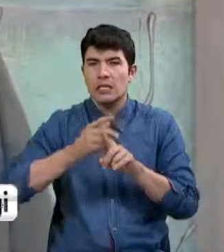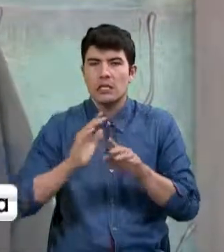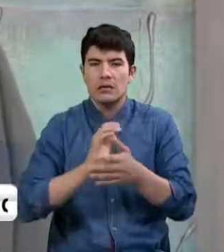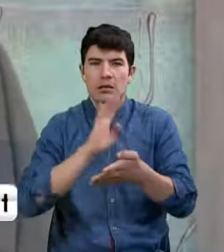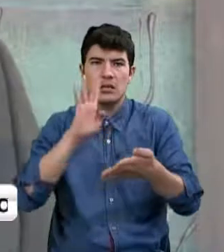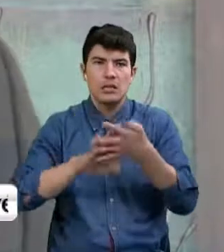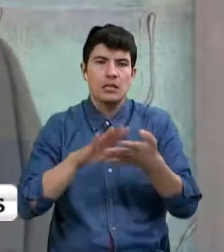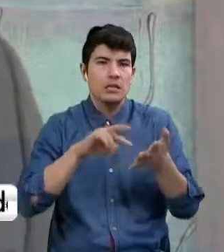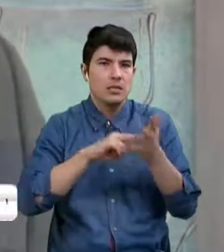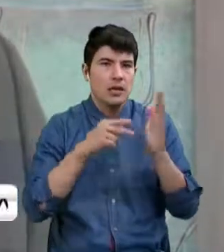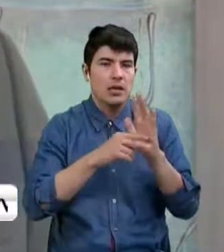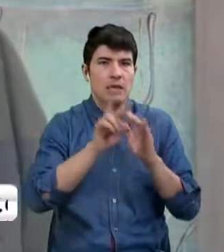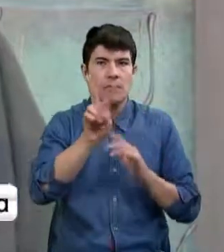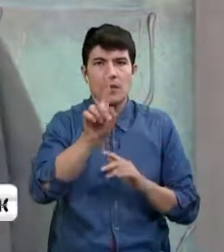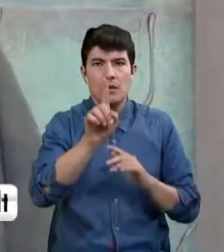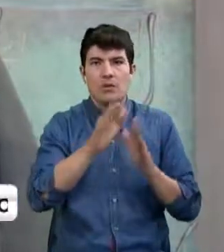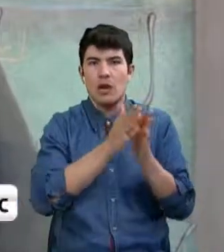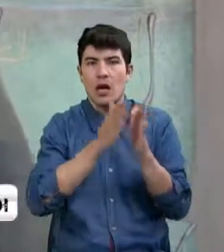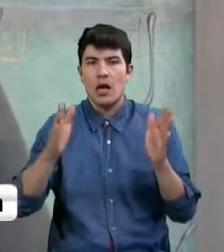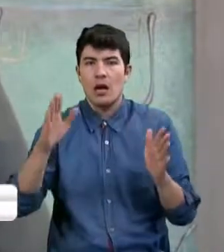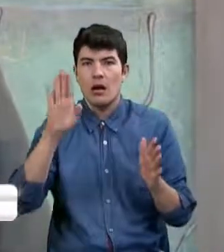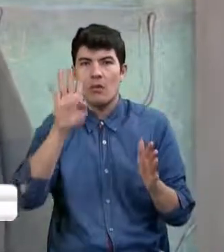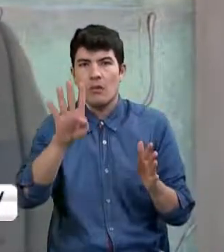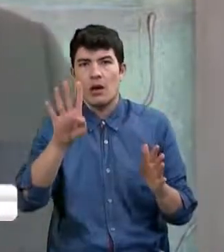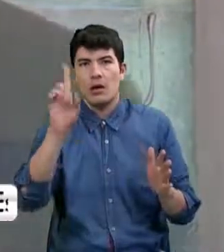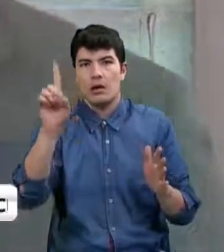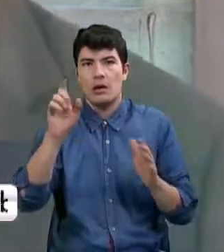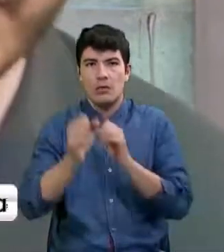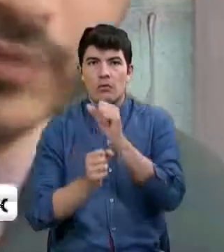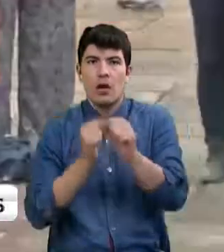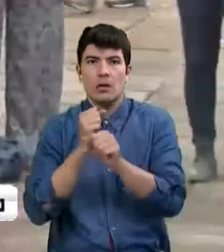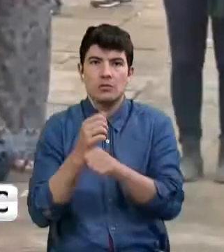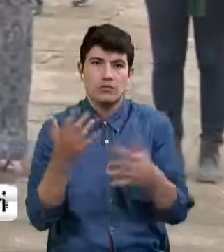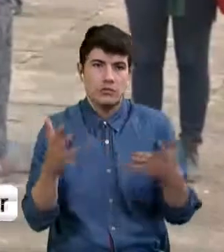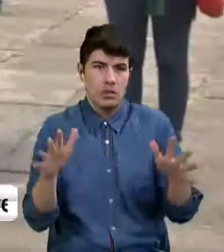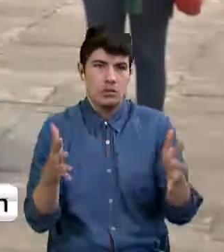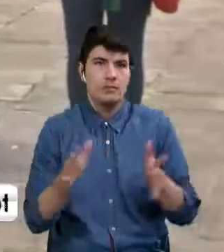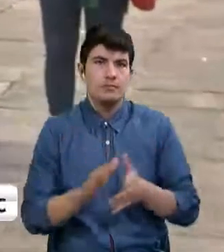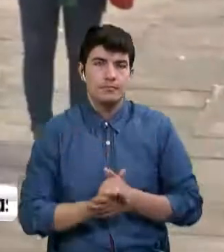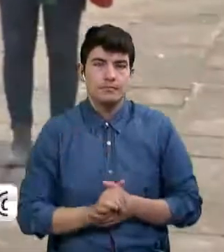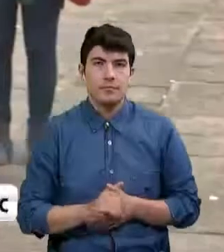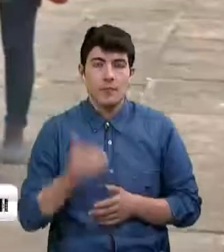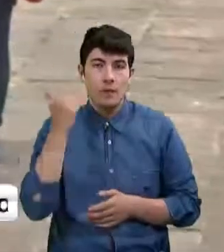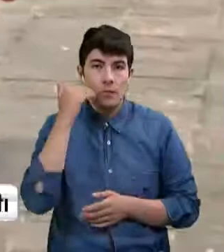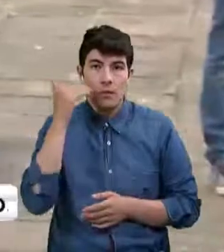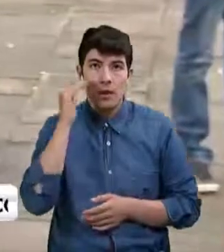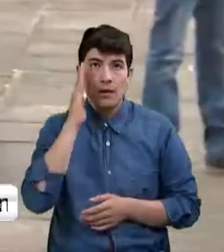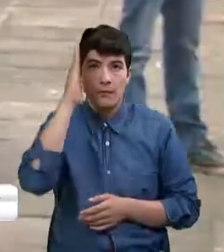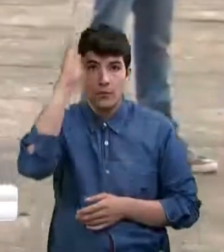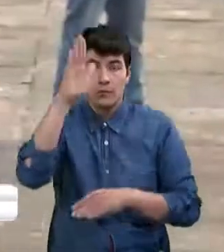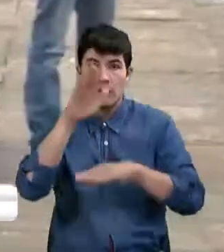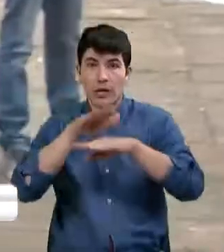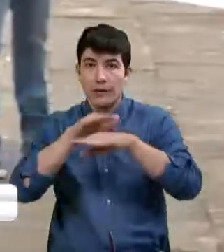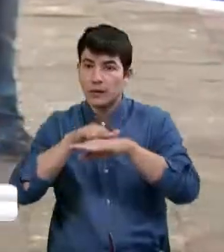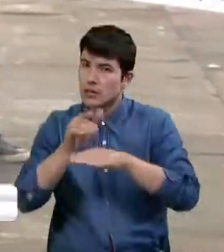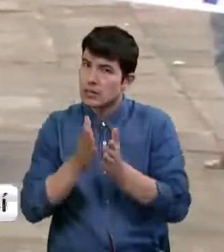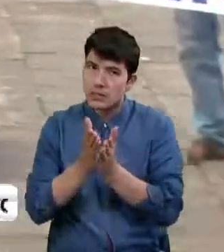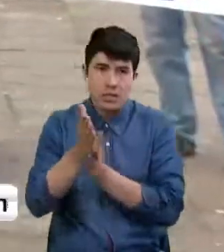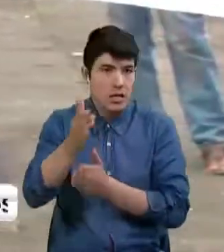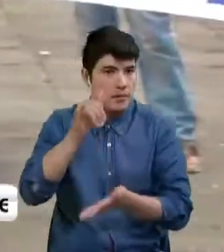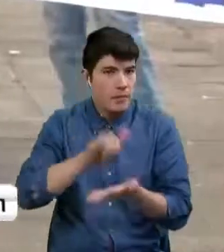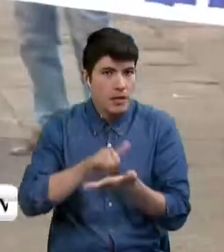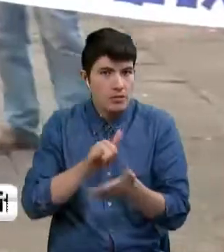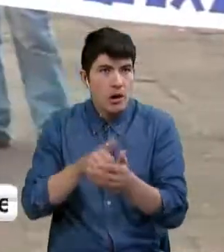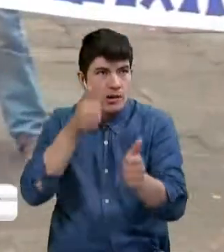equivale de 21 años a 41 a 41 años aproximadamente mujer y futuro advirtió que mantendrá sus presiones